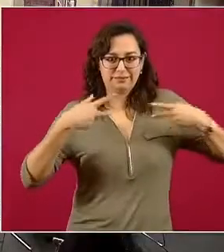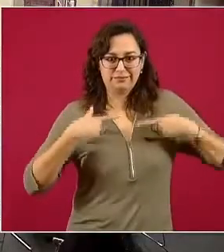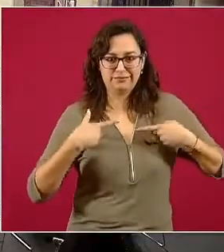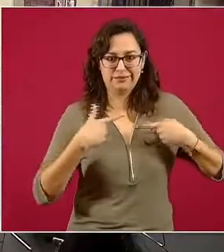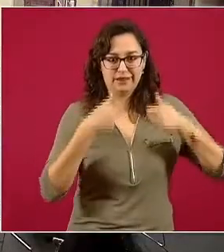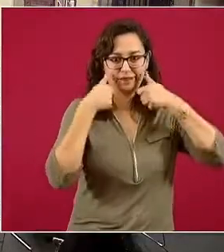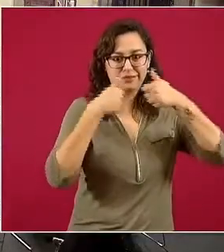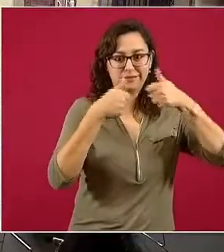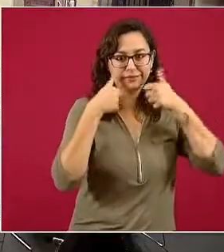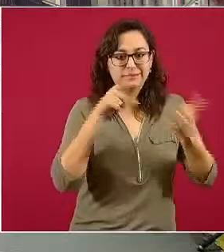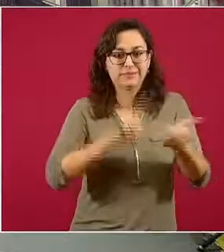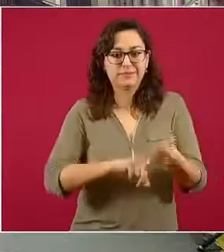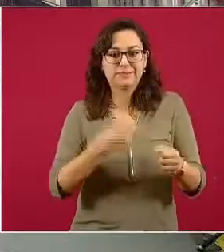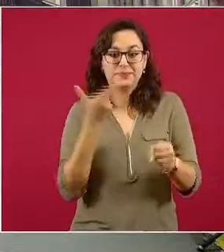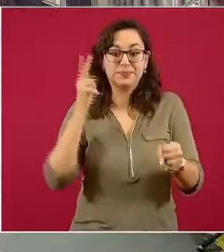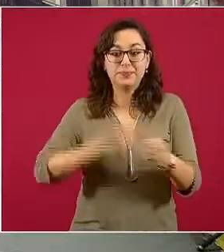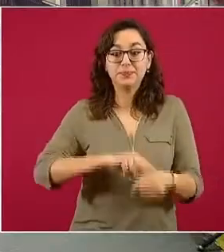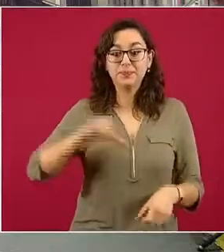Salud.